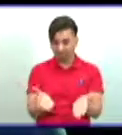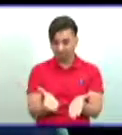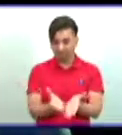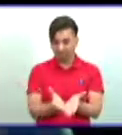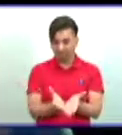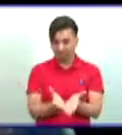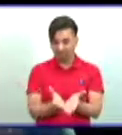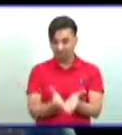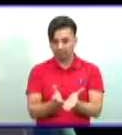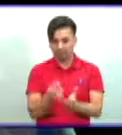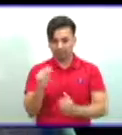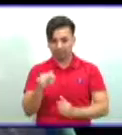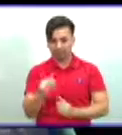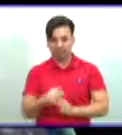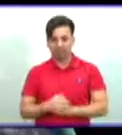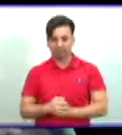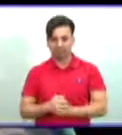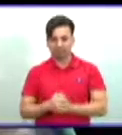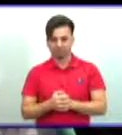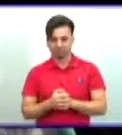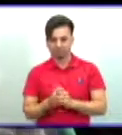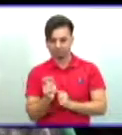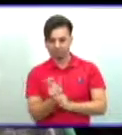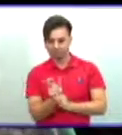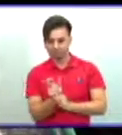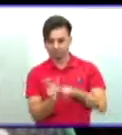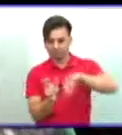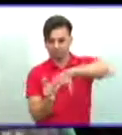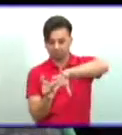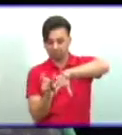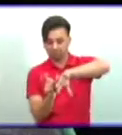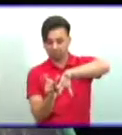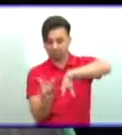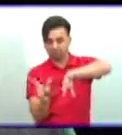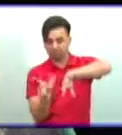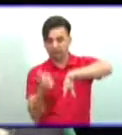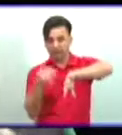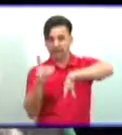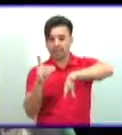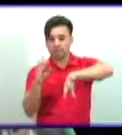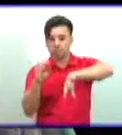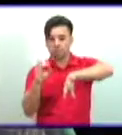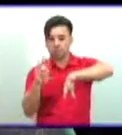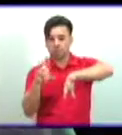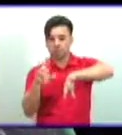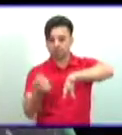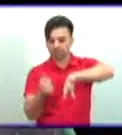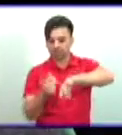que protegen el planeta del espacio exterior, como de la radiación del Sol o de pequeños objetos que vuelan por el espacio.